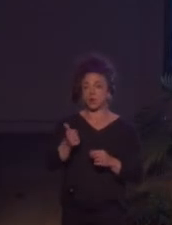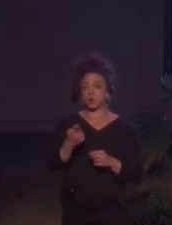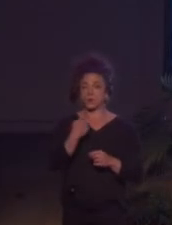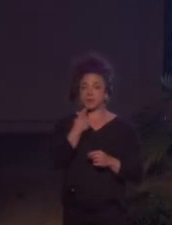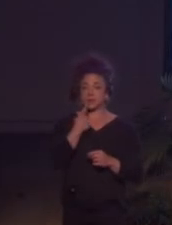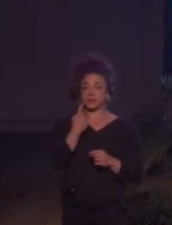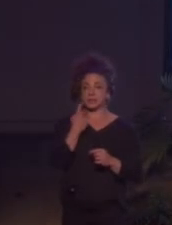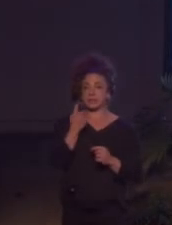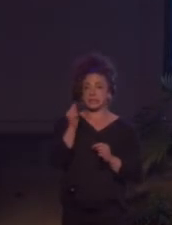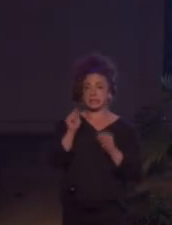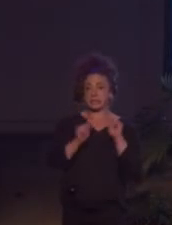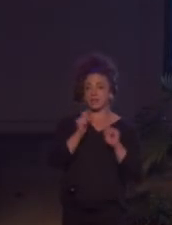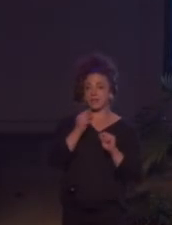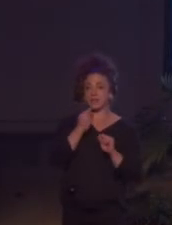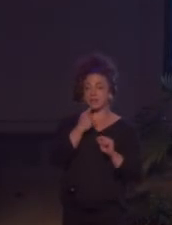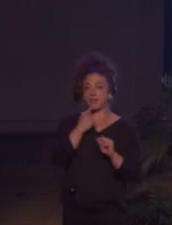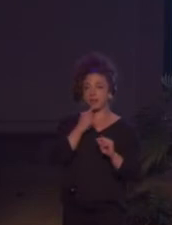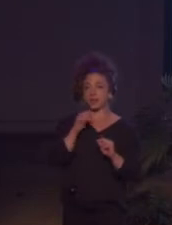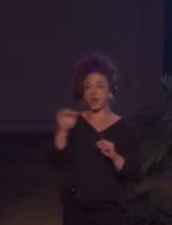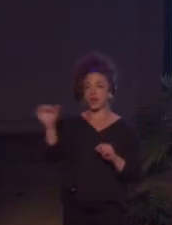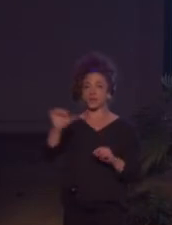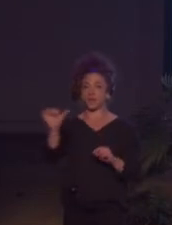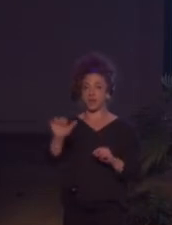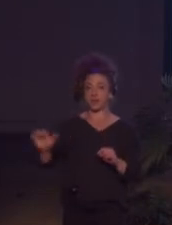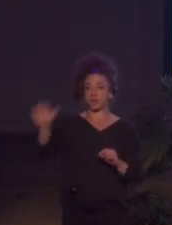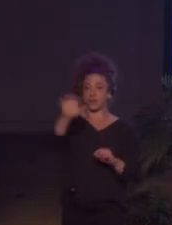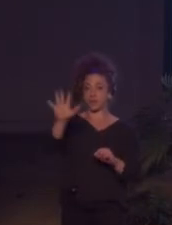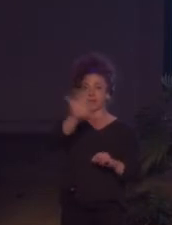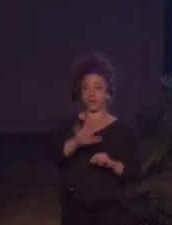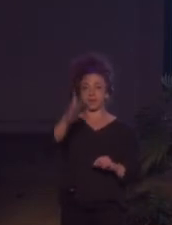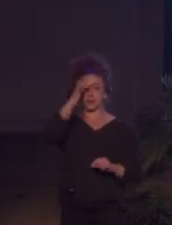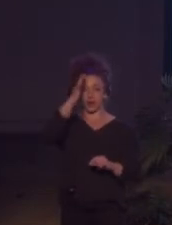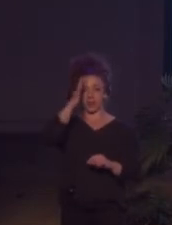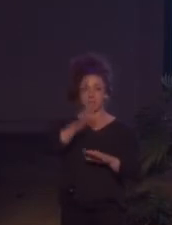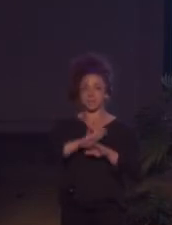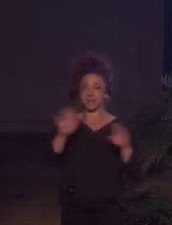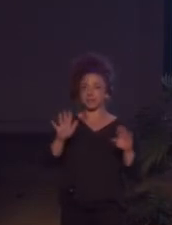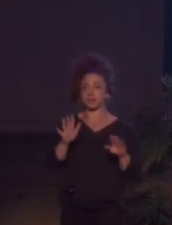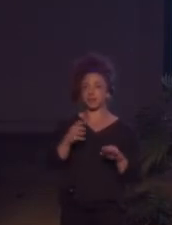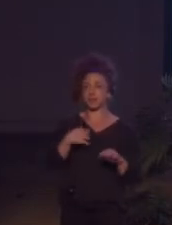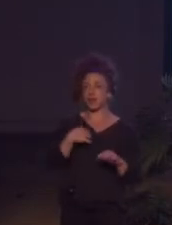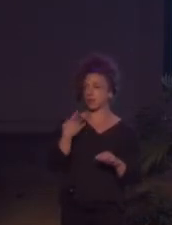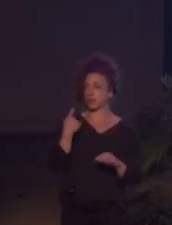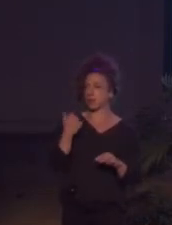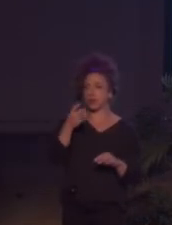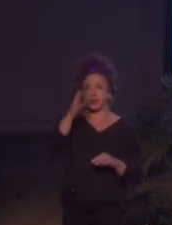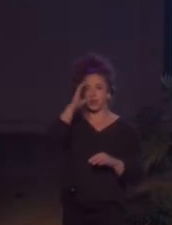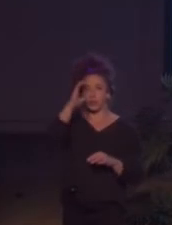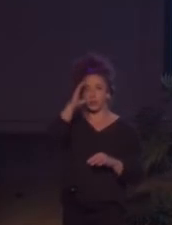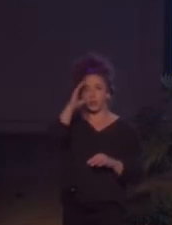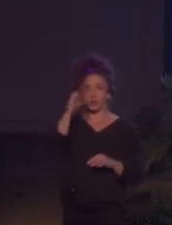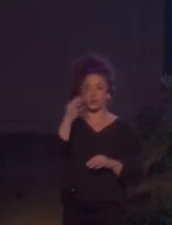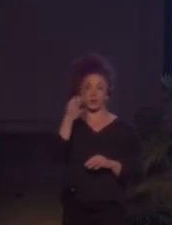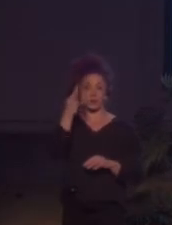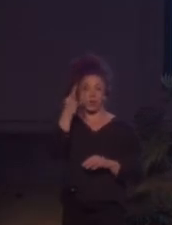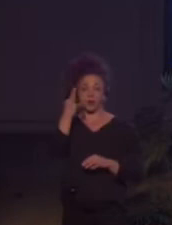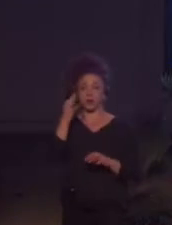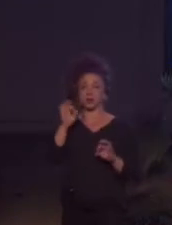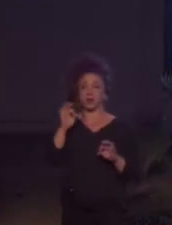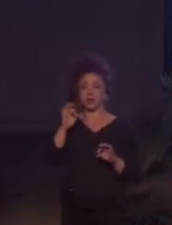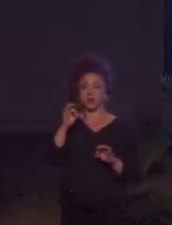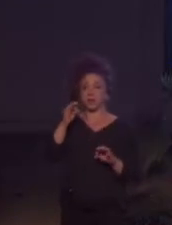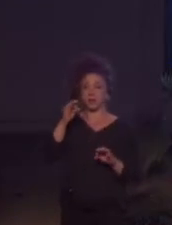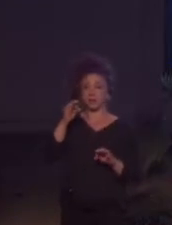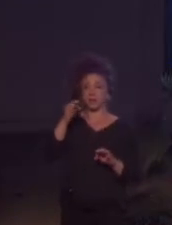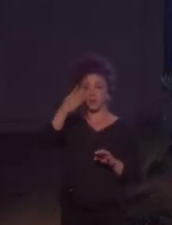crítica esta de que el veganismo puede ser occidental, me he acordado justo de una vez escuché a las crudas cubenses, ¿no?, desde Cuba, que ya son veganas,